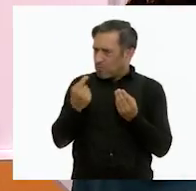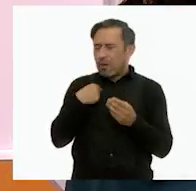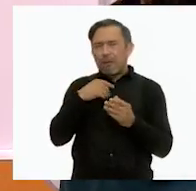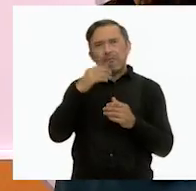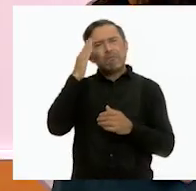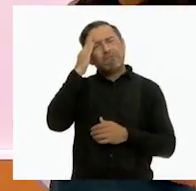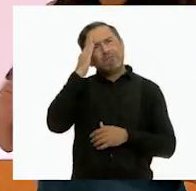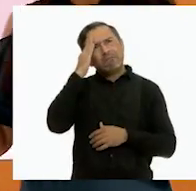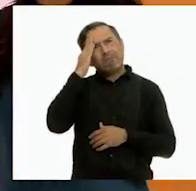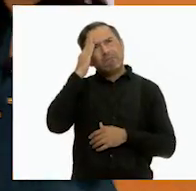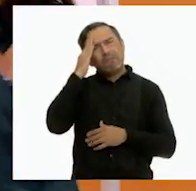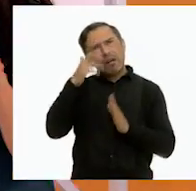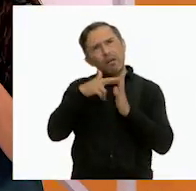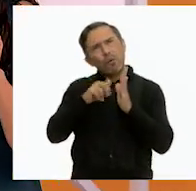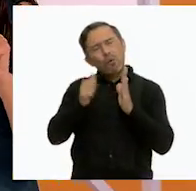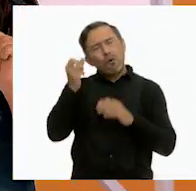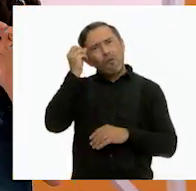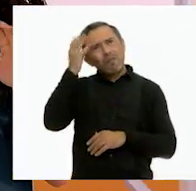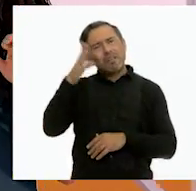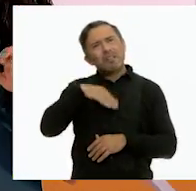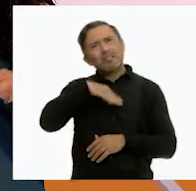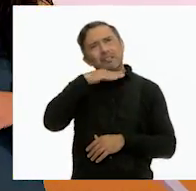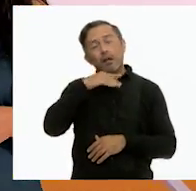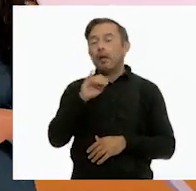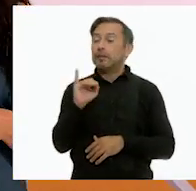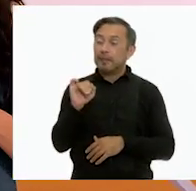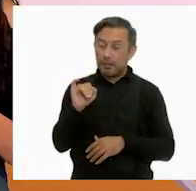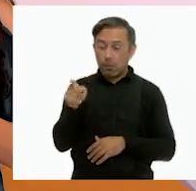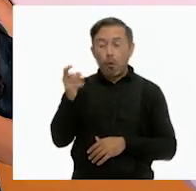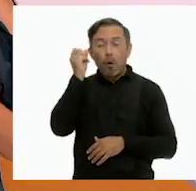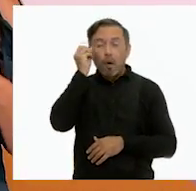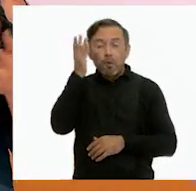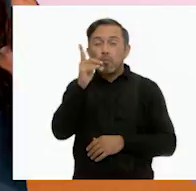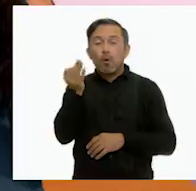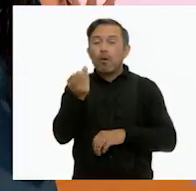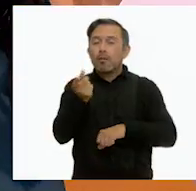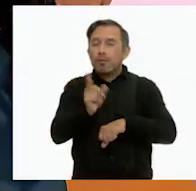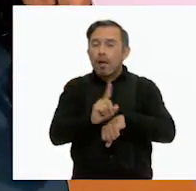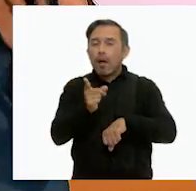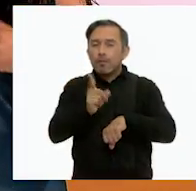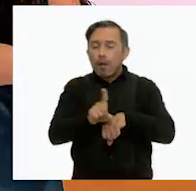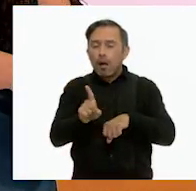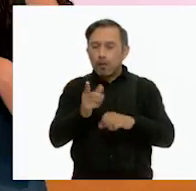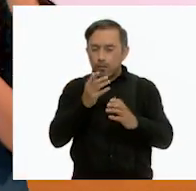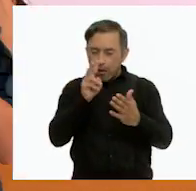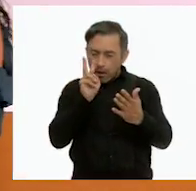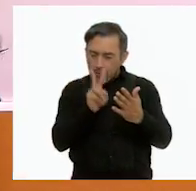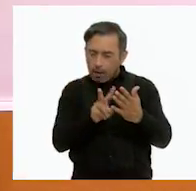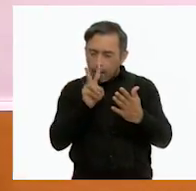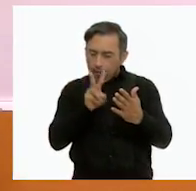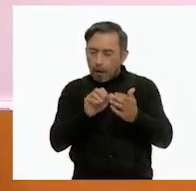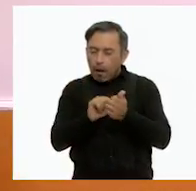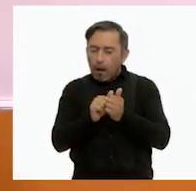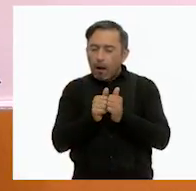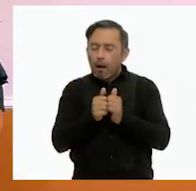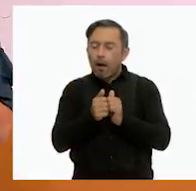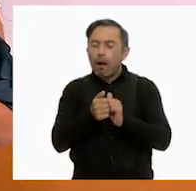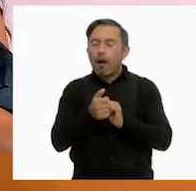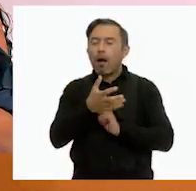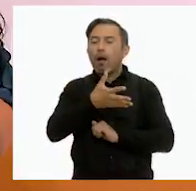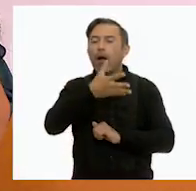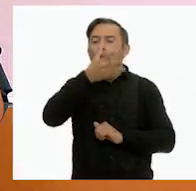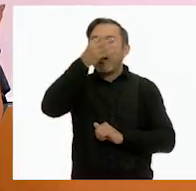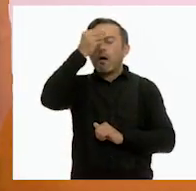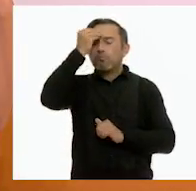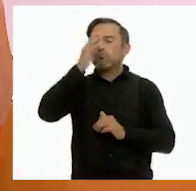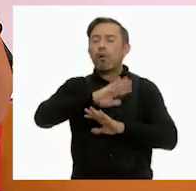pueden olvidar algunas, pero si las llevas a cabo todos los días, se van a volver parte de ti y las vas a tener como un hábito